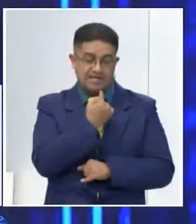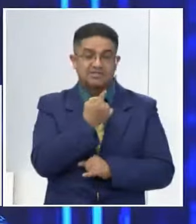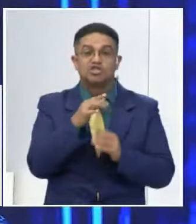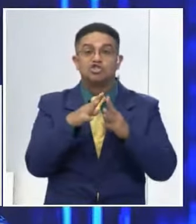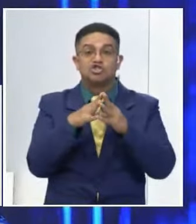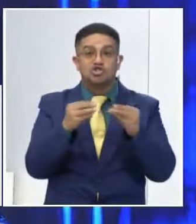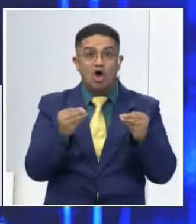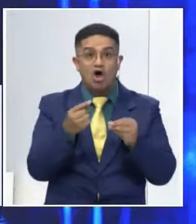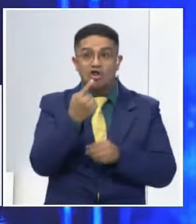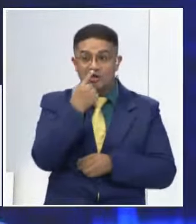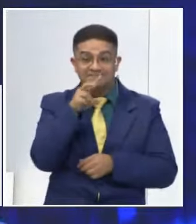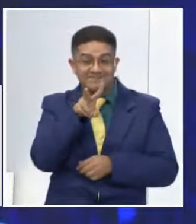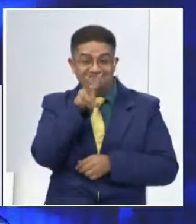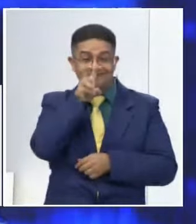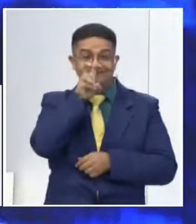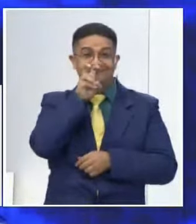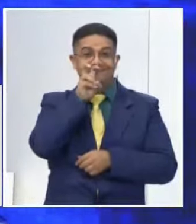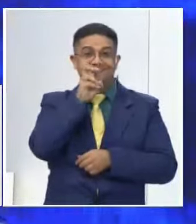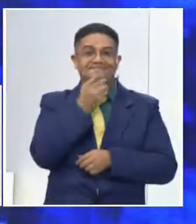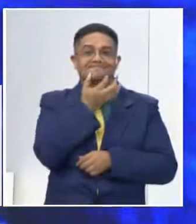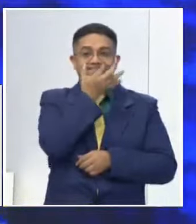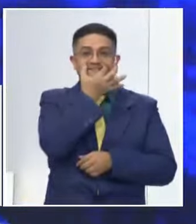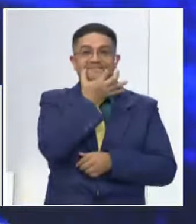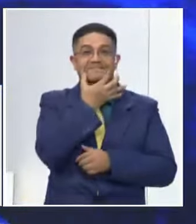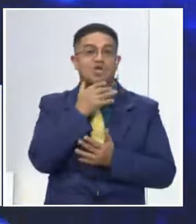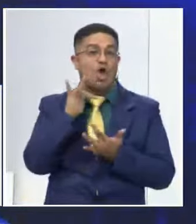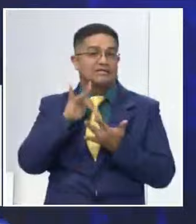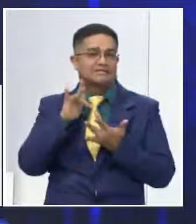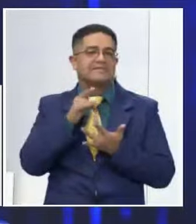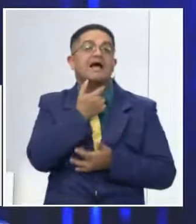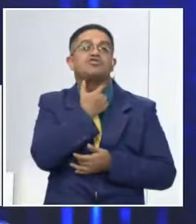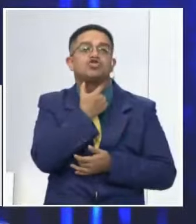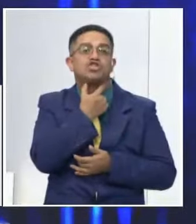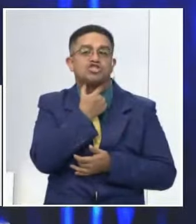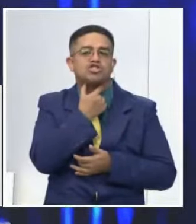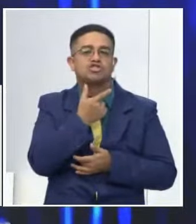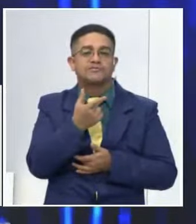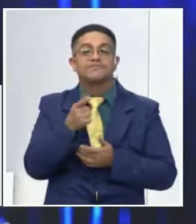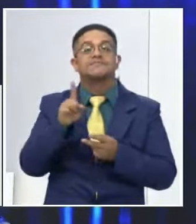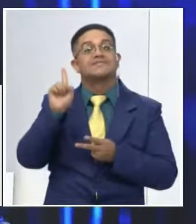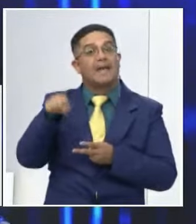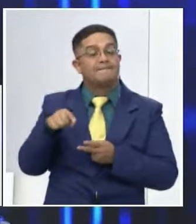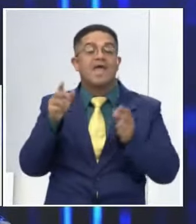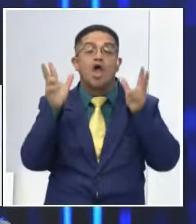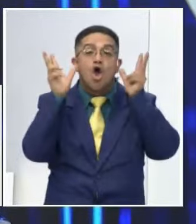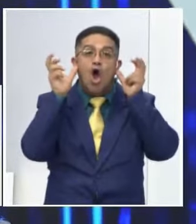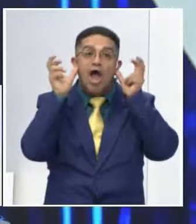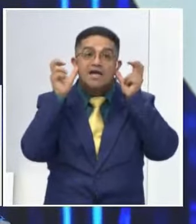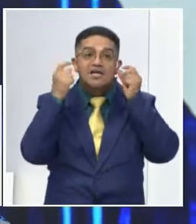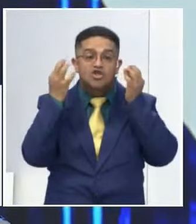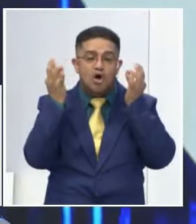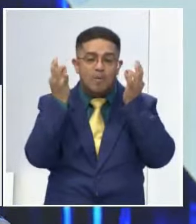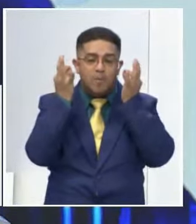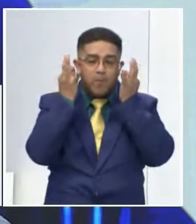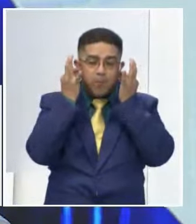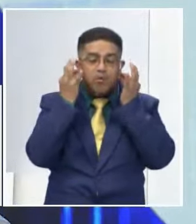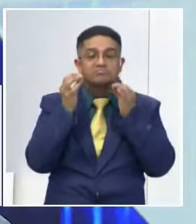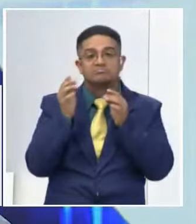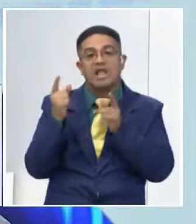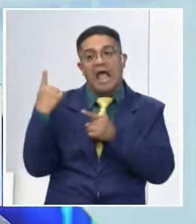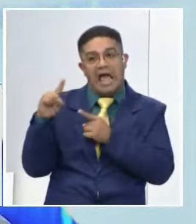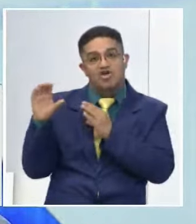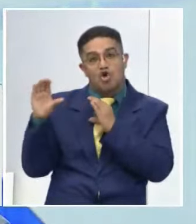lo que entra por la nariz termina en la orofaringe y está comunicado con la boca. Y lo que entra por los oídos termina en la tuba auditiva, que está comunicado